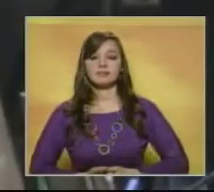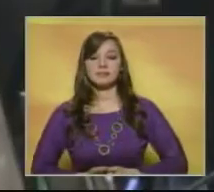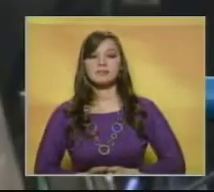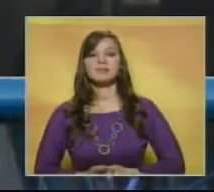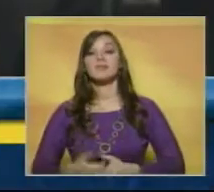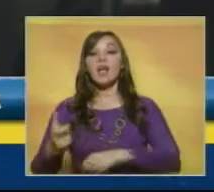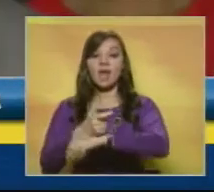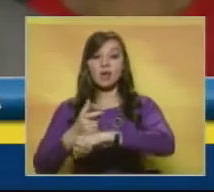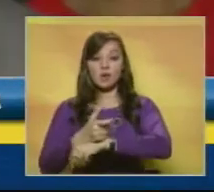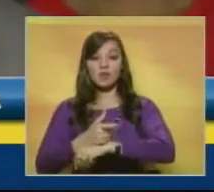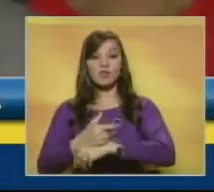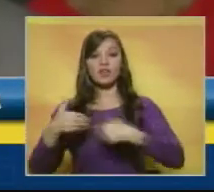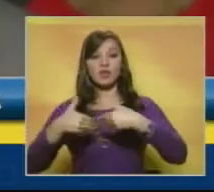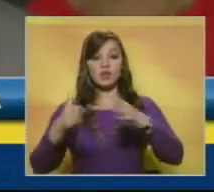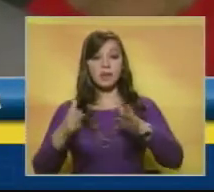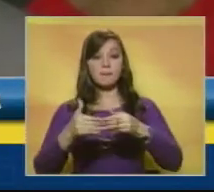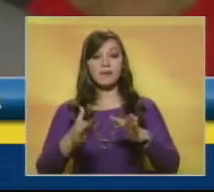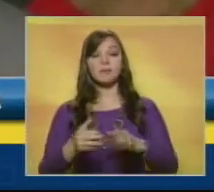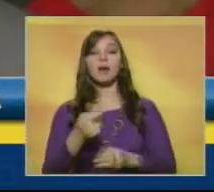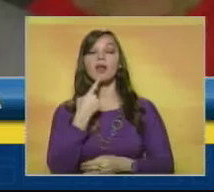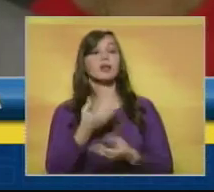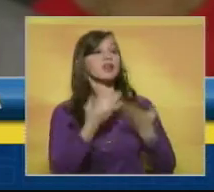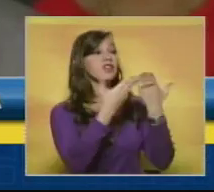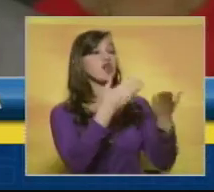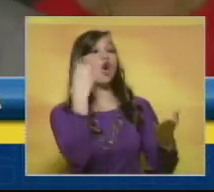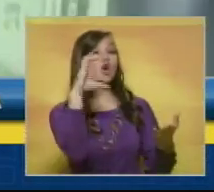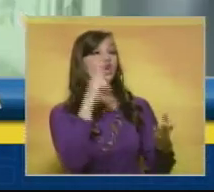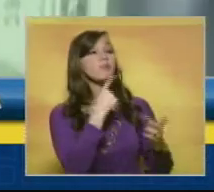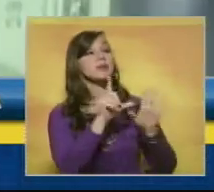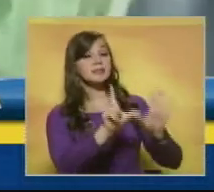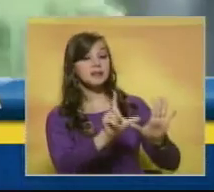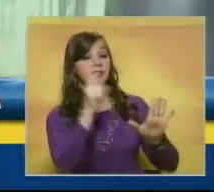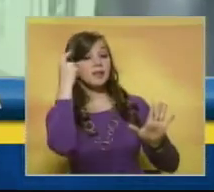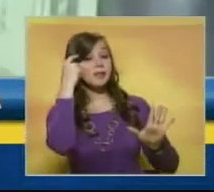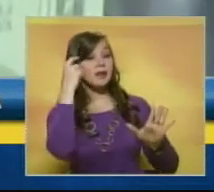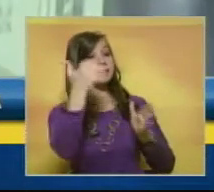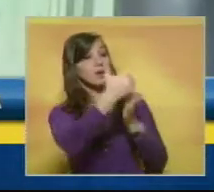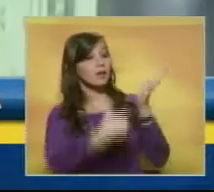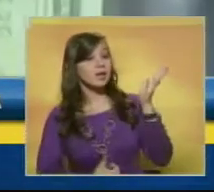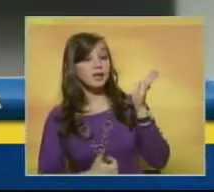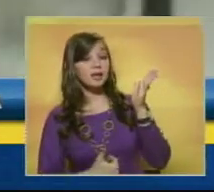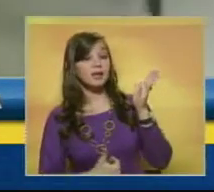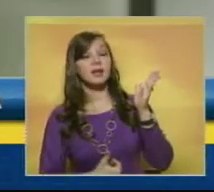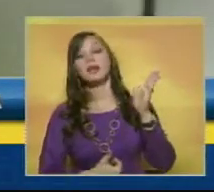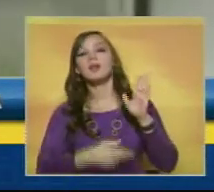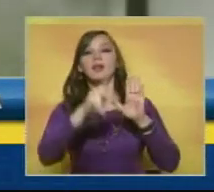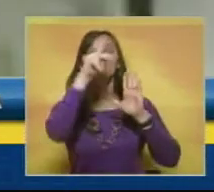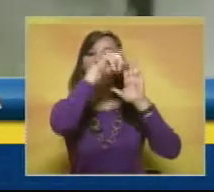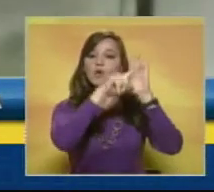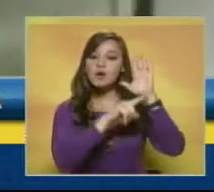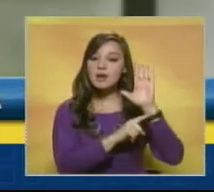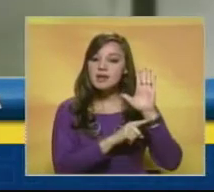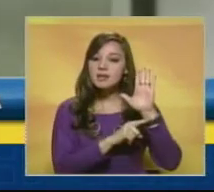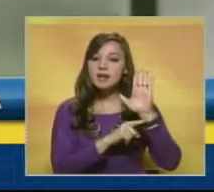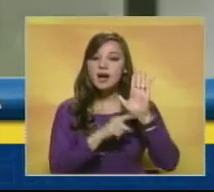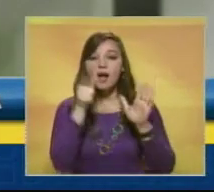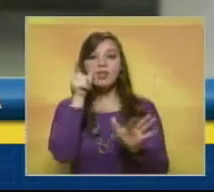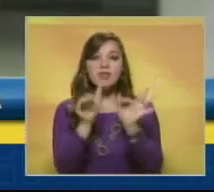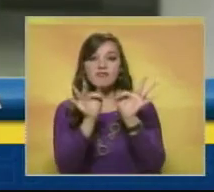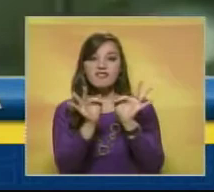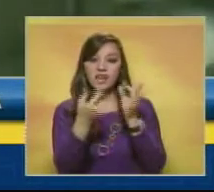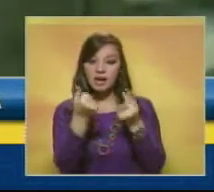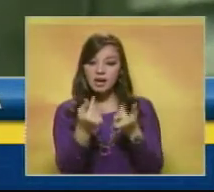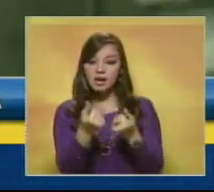El gobierno de Panamá dio un plazo de 7 días a Colombia para que lo retire de una lista de paraísos fiscales y así poder negociar un mecanismo